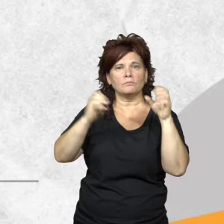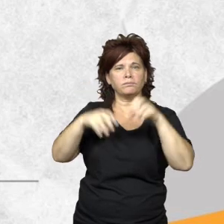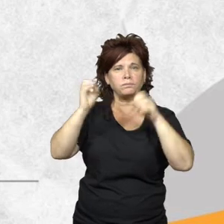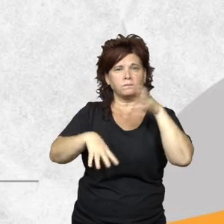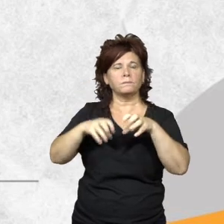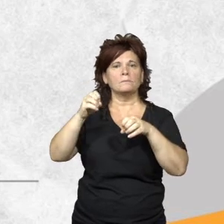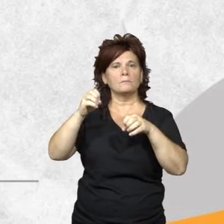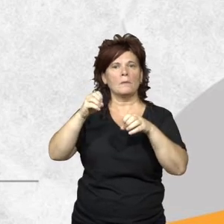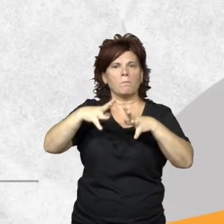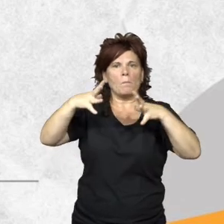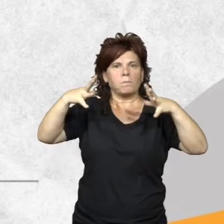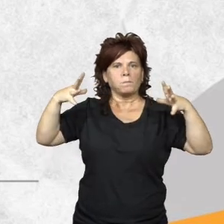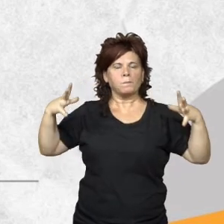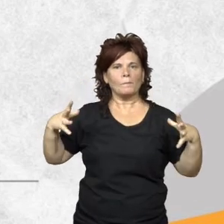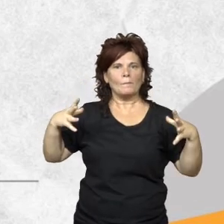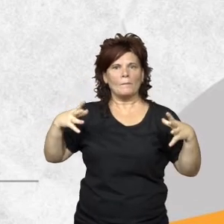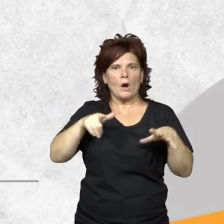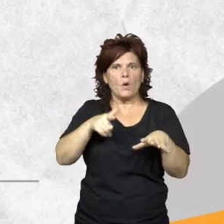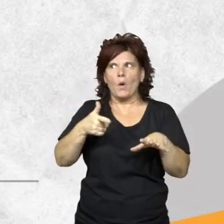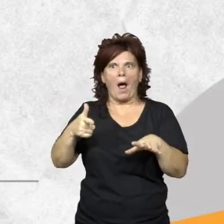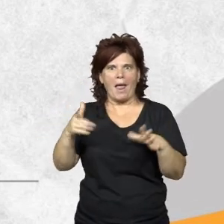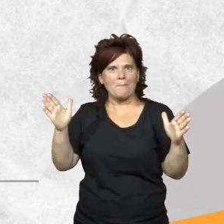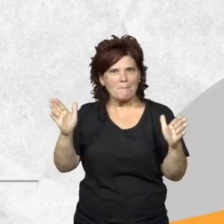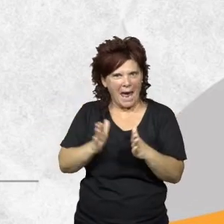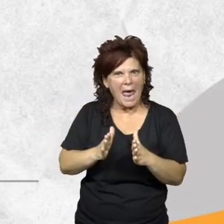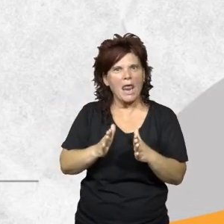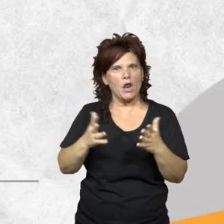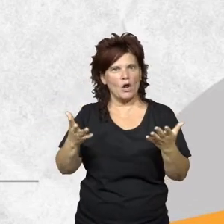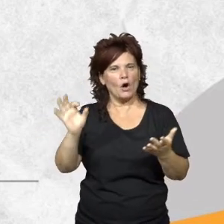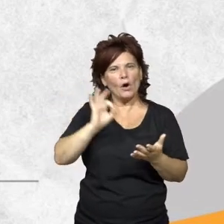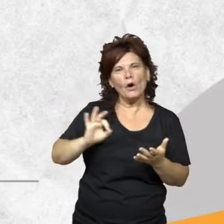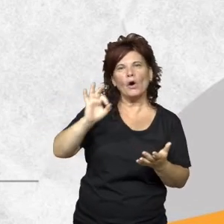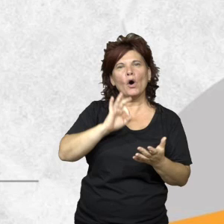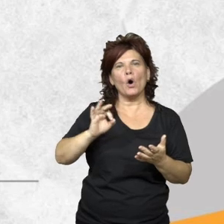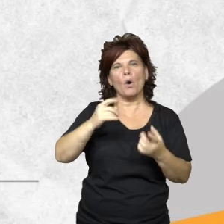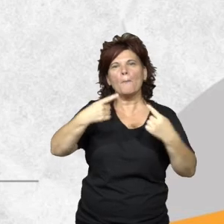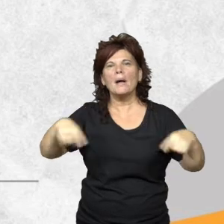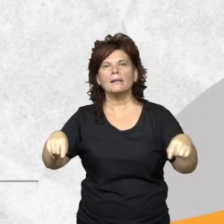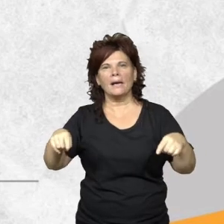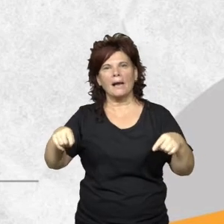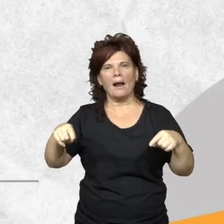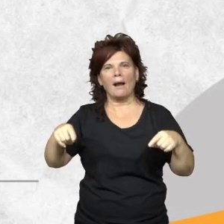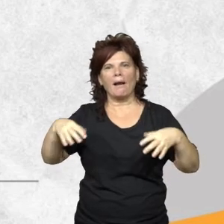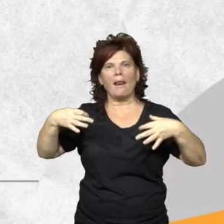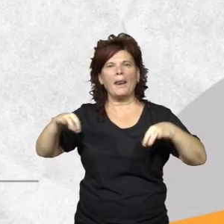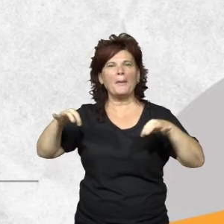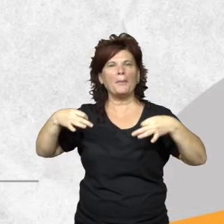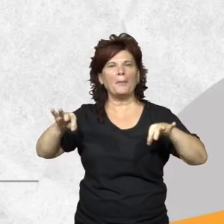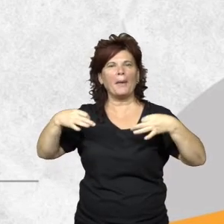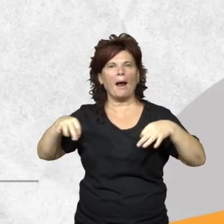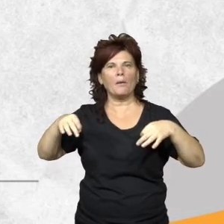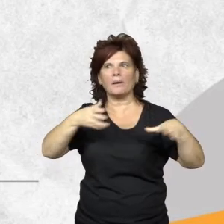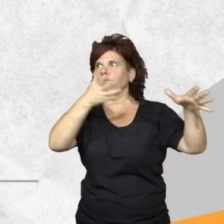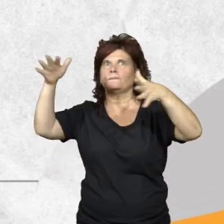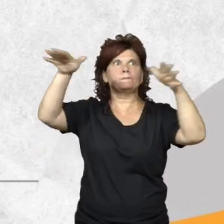muchísimo viento, entonces se intenta que no haya ni material que sea liviano para evitar las voladuras,